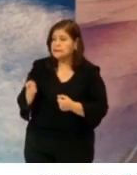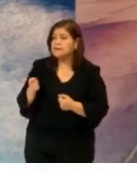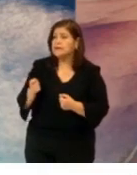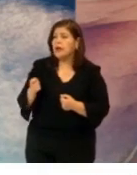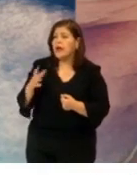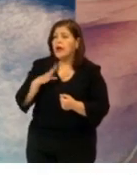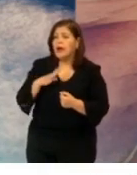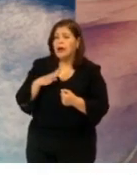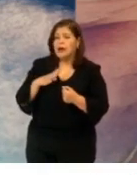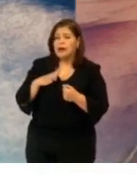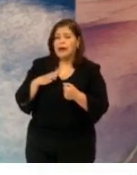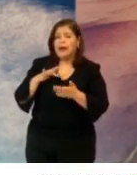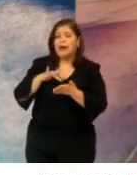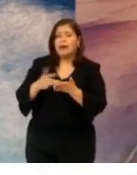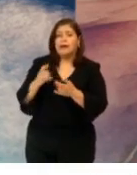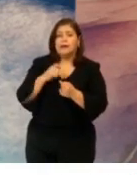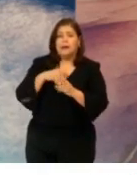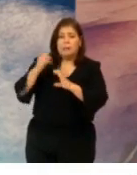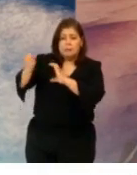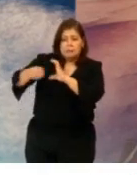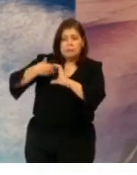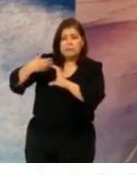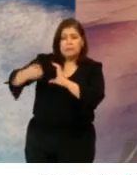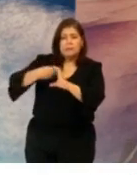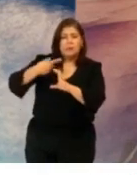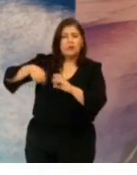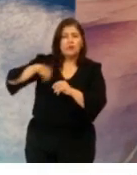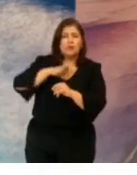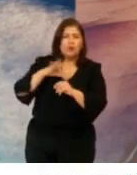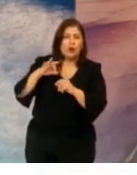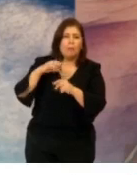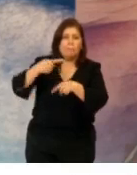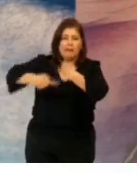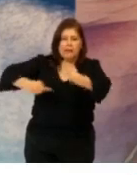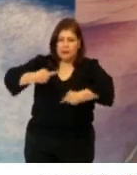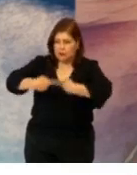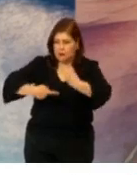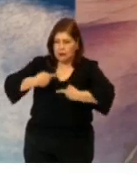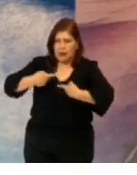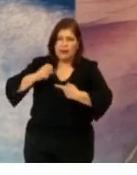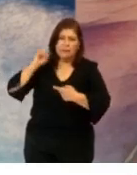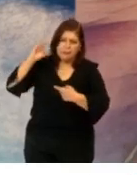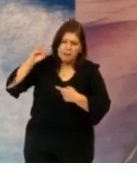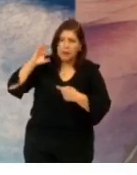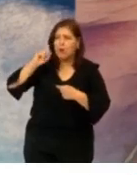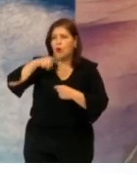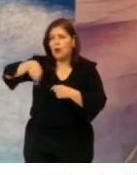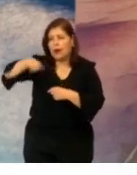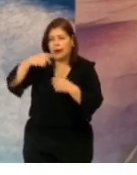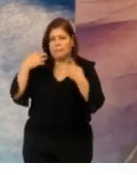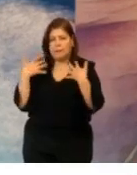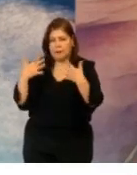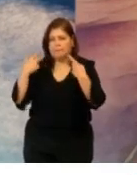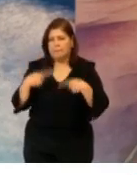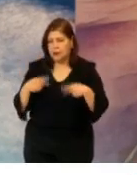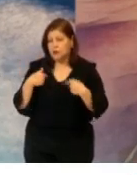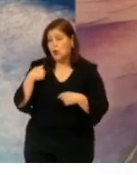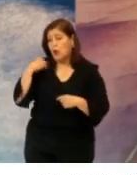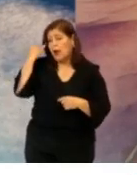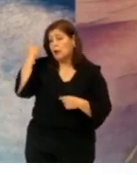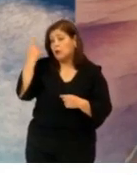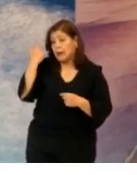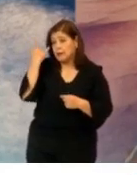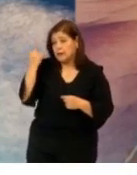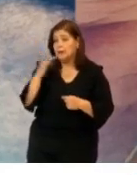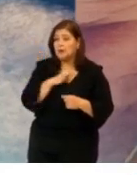de las preguntas que se van a hacer desde el público. Yo tendría una idea que les propongo, y es que